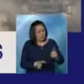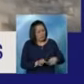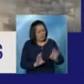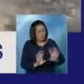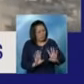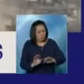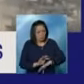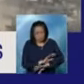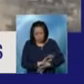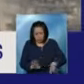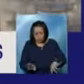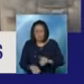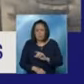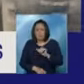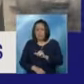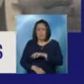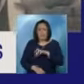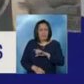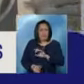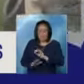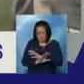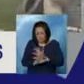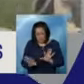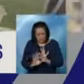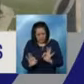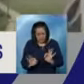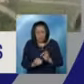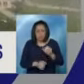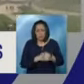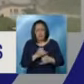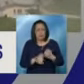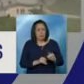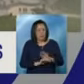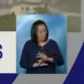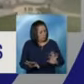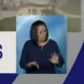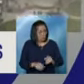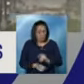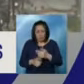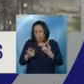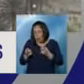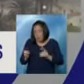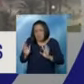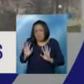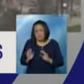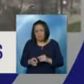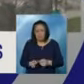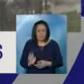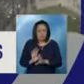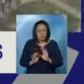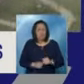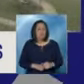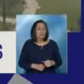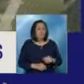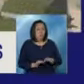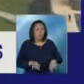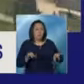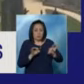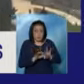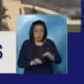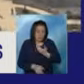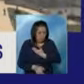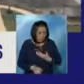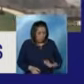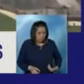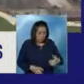Nada tiene que ver con el evento de APET, con el evento internacional. Es un hecho que ha podido suceder en cualquier sitio. Lo importante es que el Estado, a través